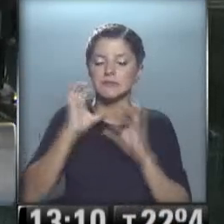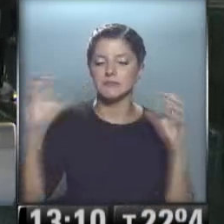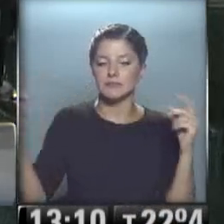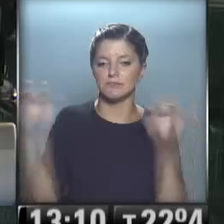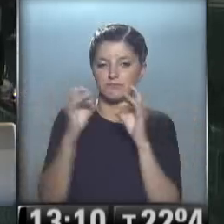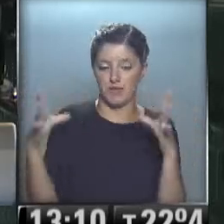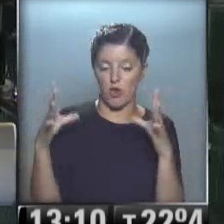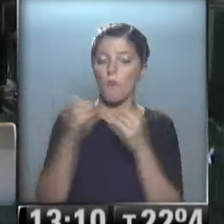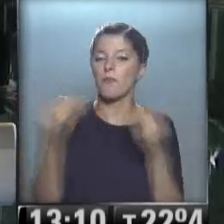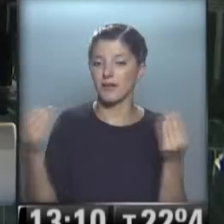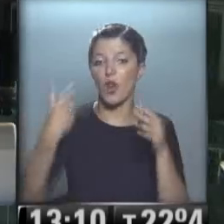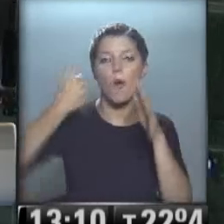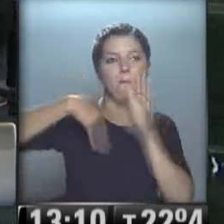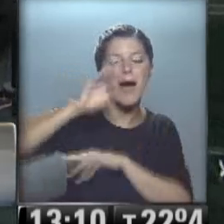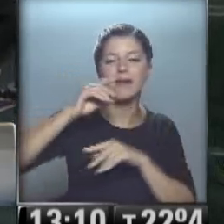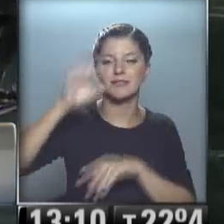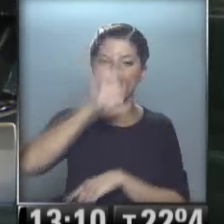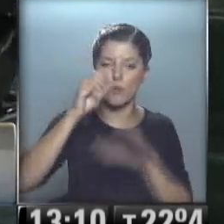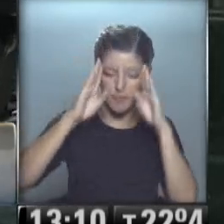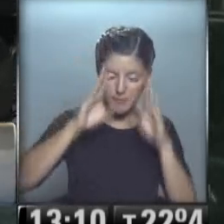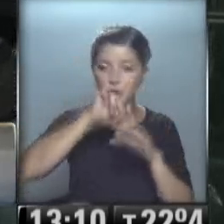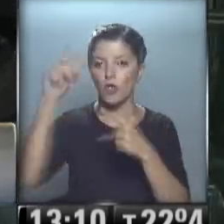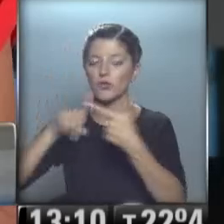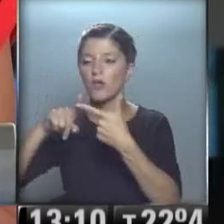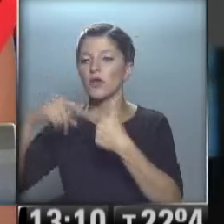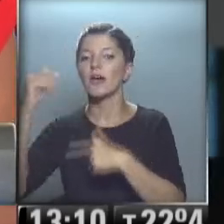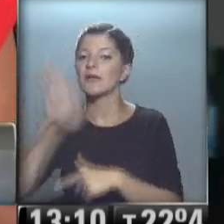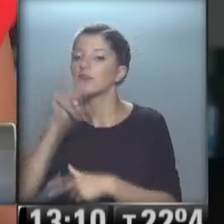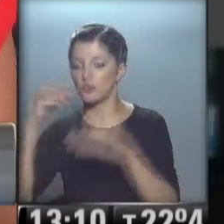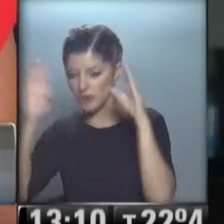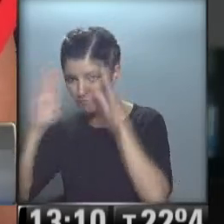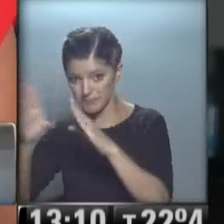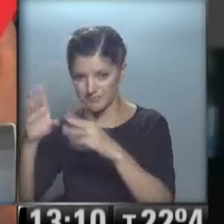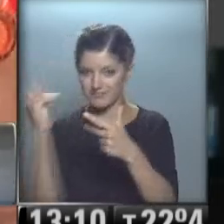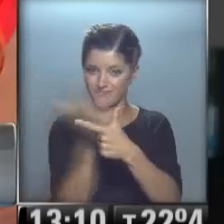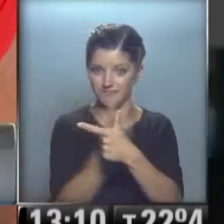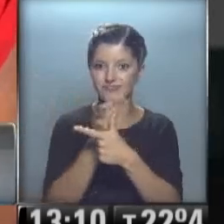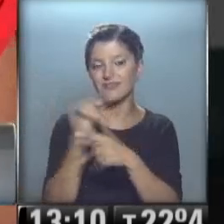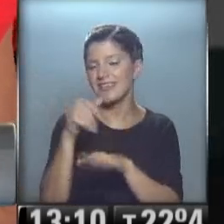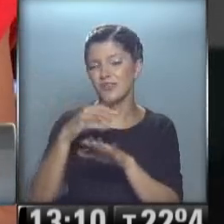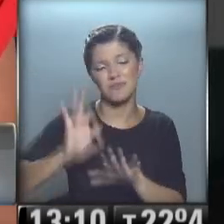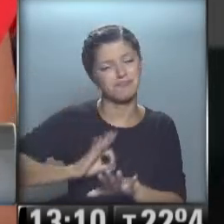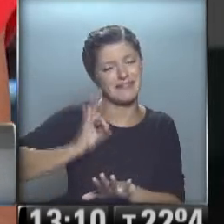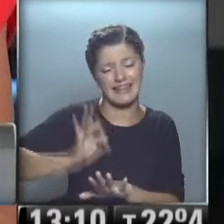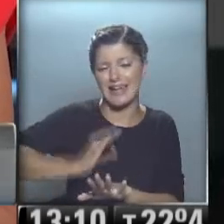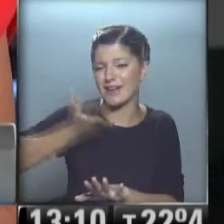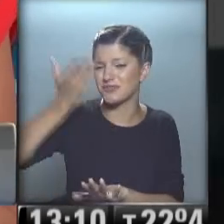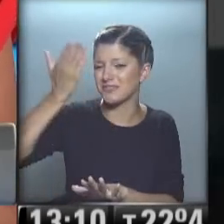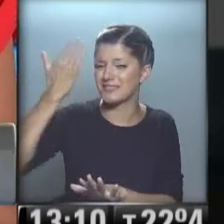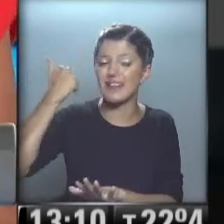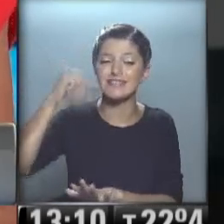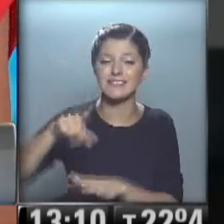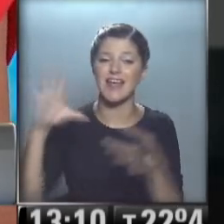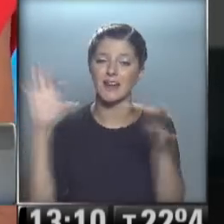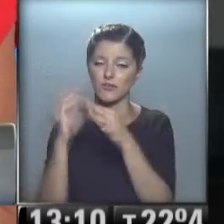más europeístas, los menos europeístas. Tiene que ver con una viejísima relación entre ambos